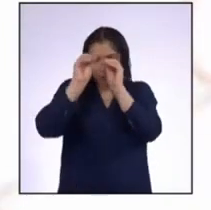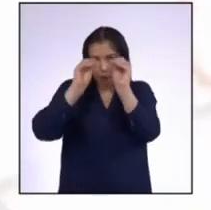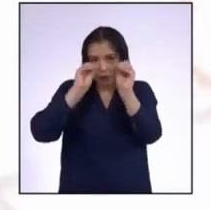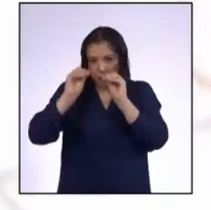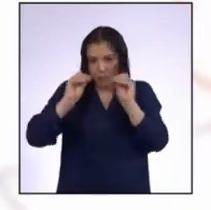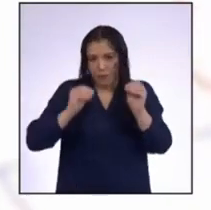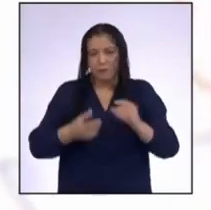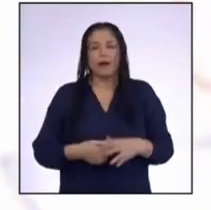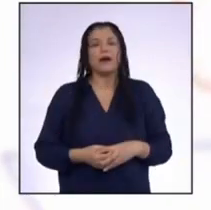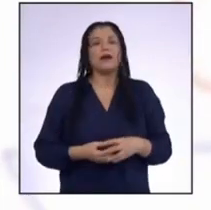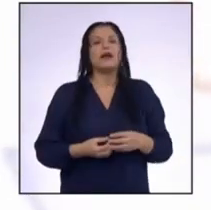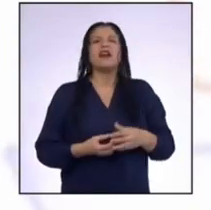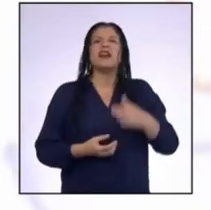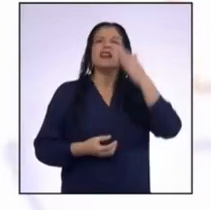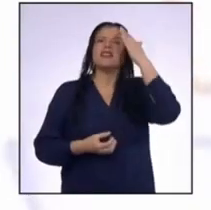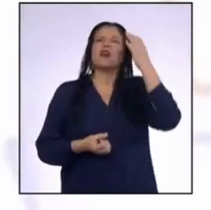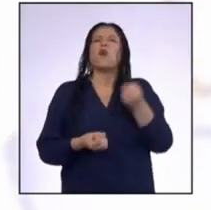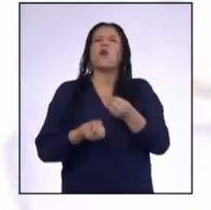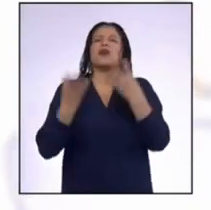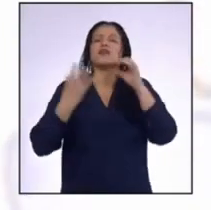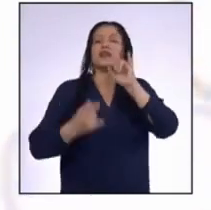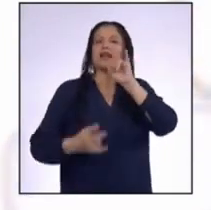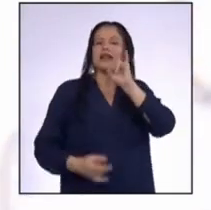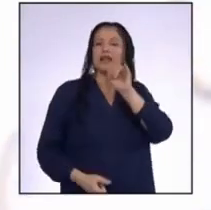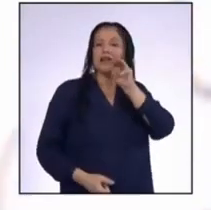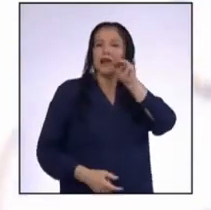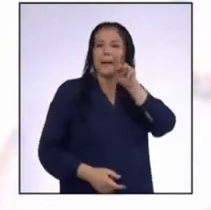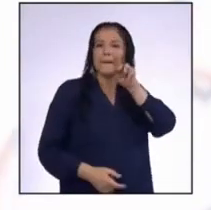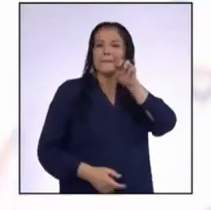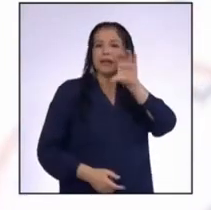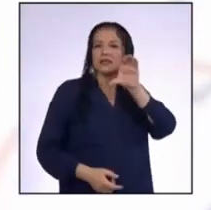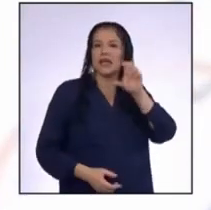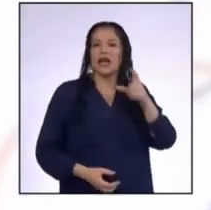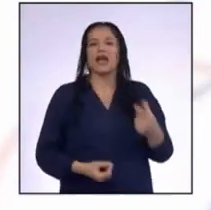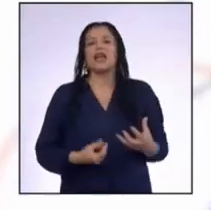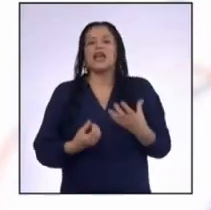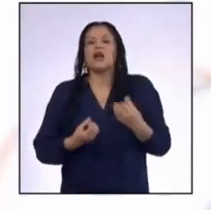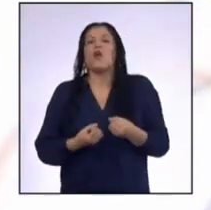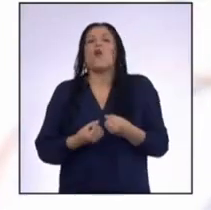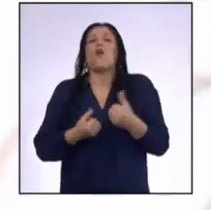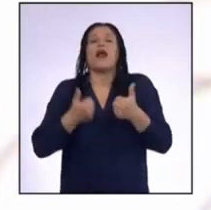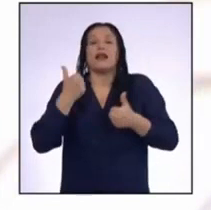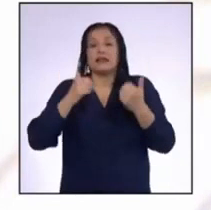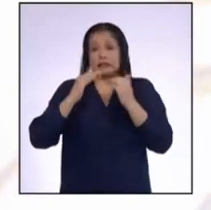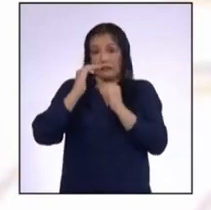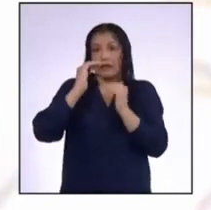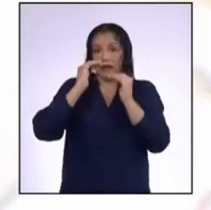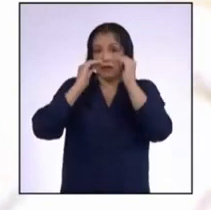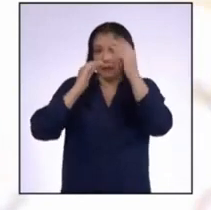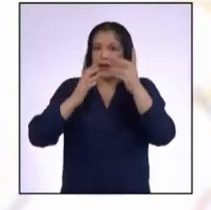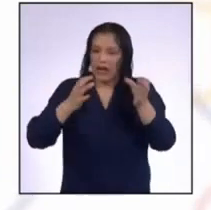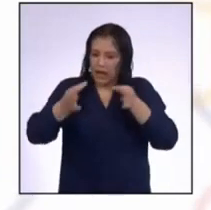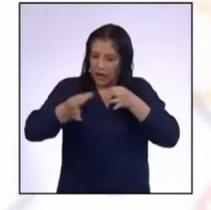requerida. Calcula el IMC y determina el nivel de cada uno de ellos.